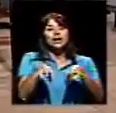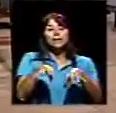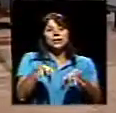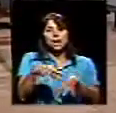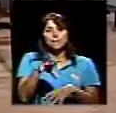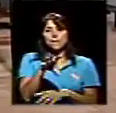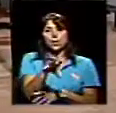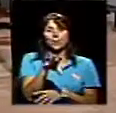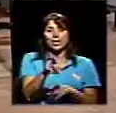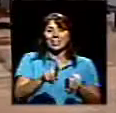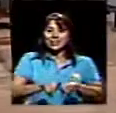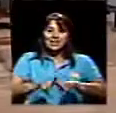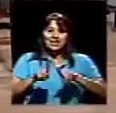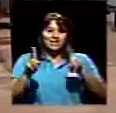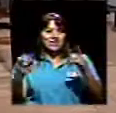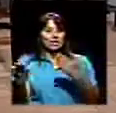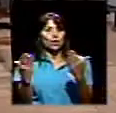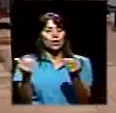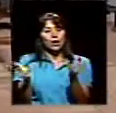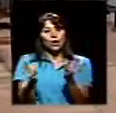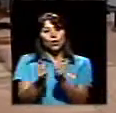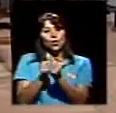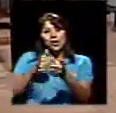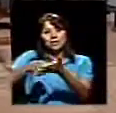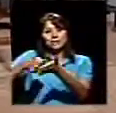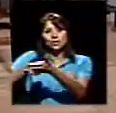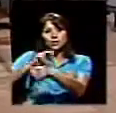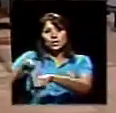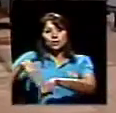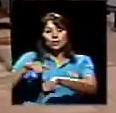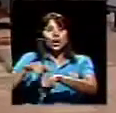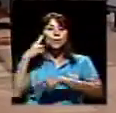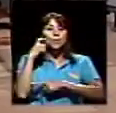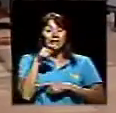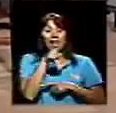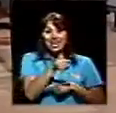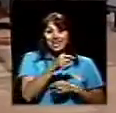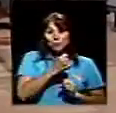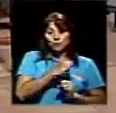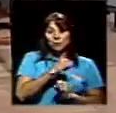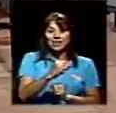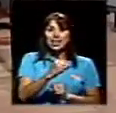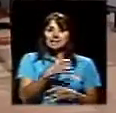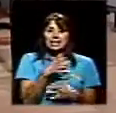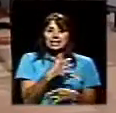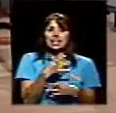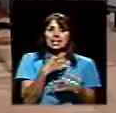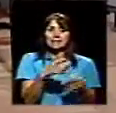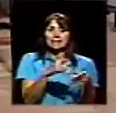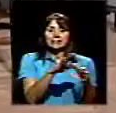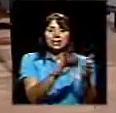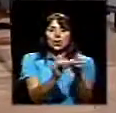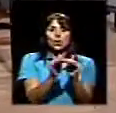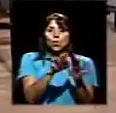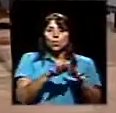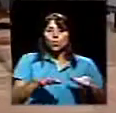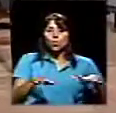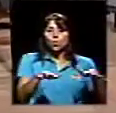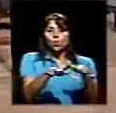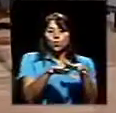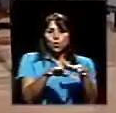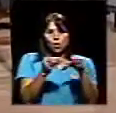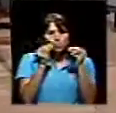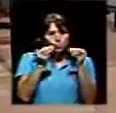juegan intereses muy locales en determinadas provincias o en determinados cantones. Más bien, cuenta mucho la organización de la dirigencia